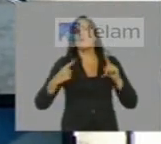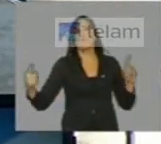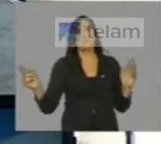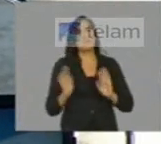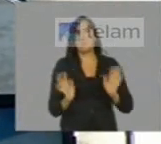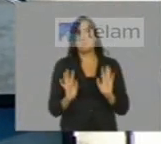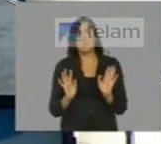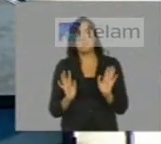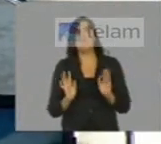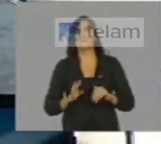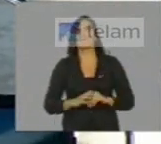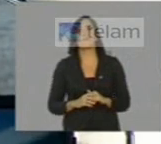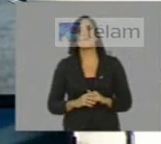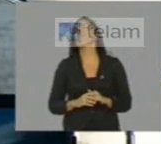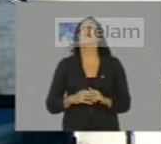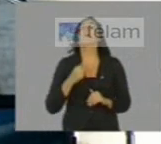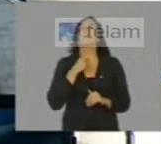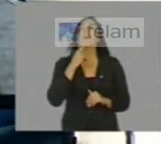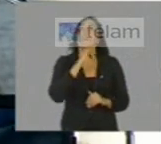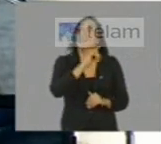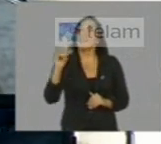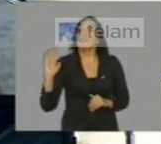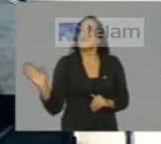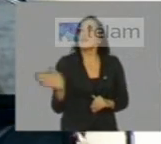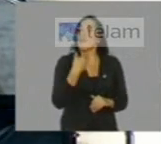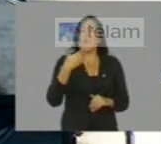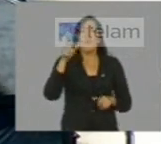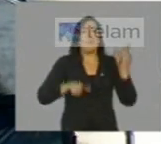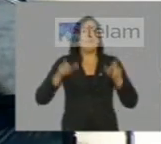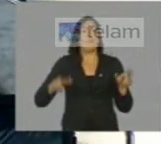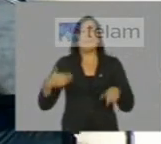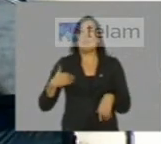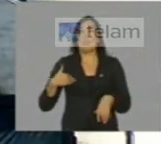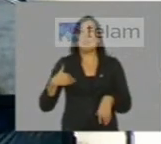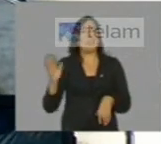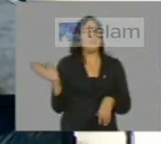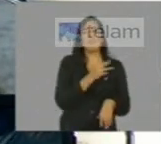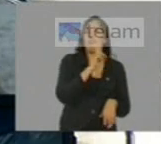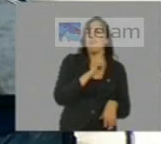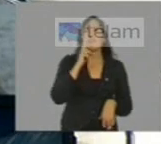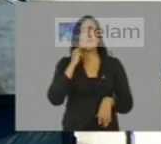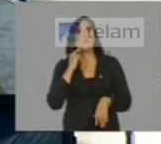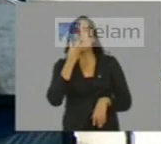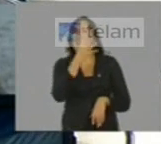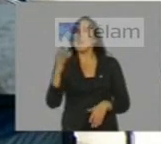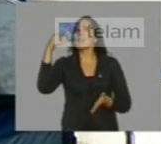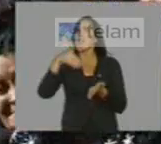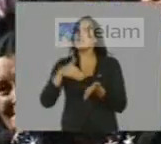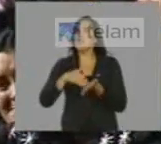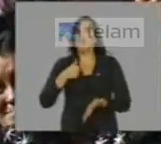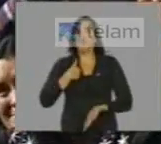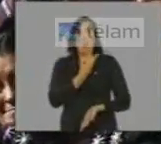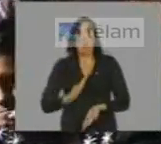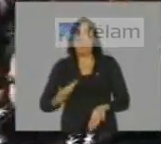y decirle a todos los argentinos, a todos y todas las argentinas, 40 millones que tengo que